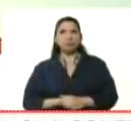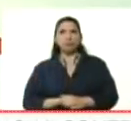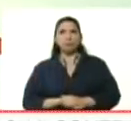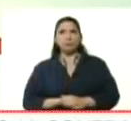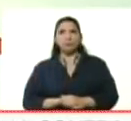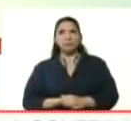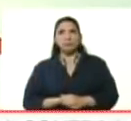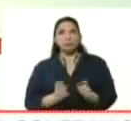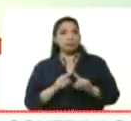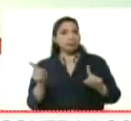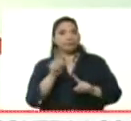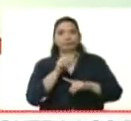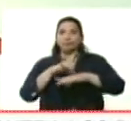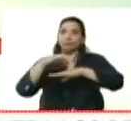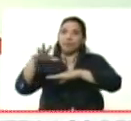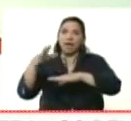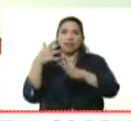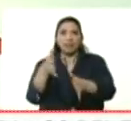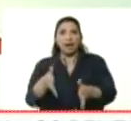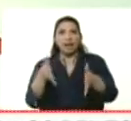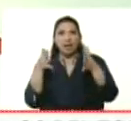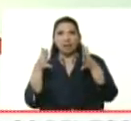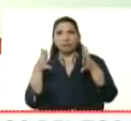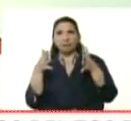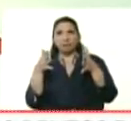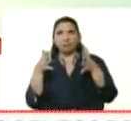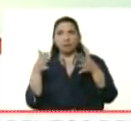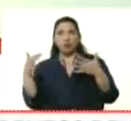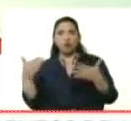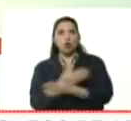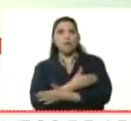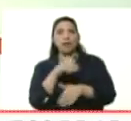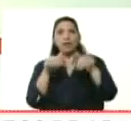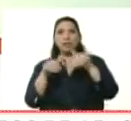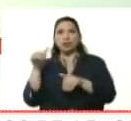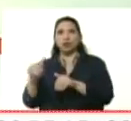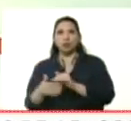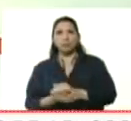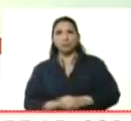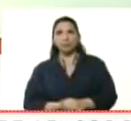Que no los van a dejar ganar. Se van a robar las elecciones.